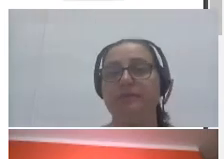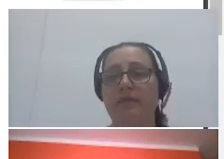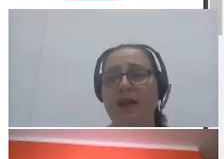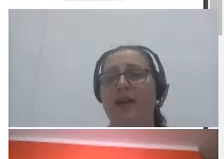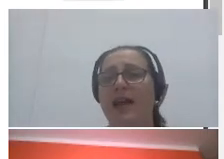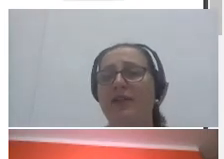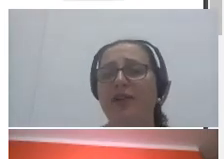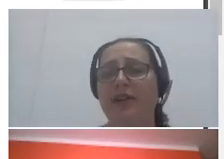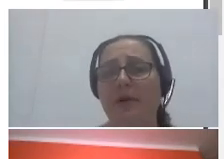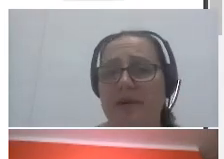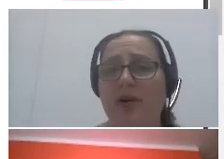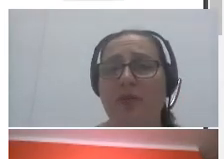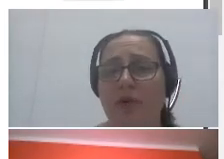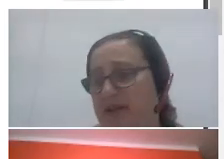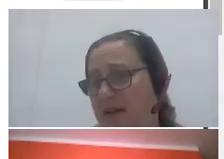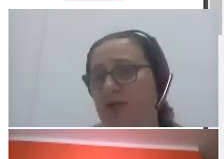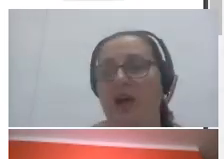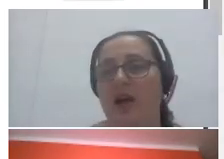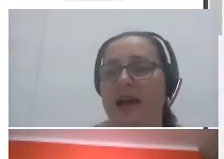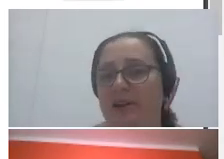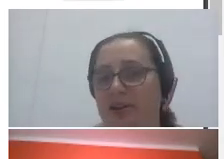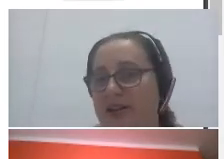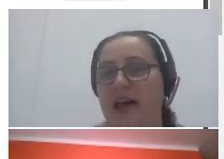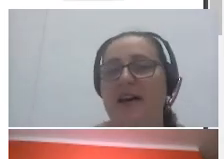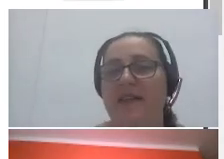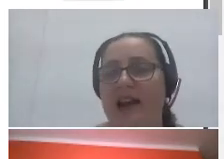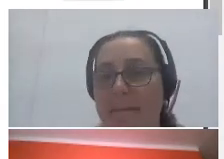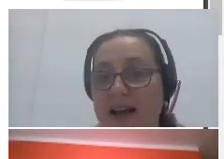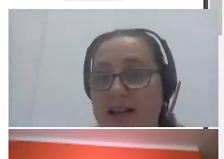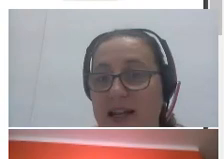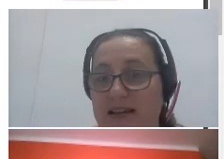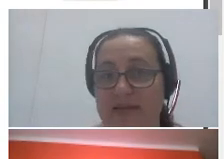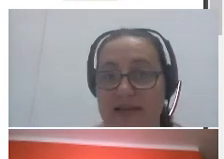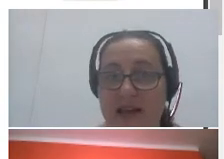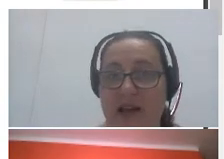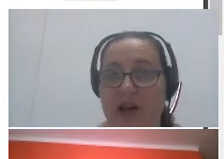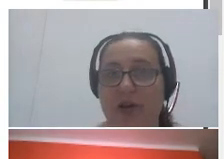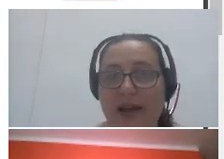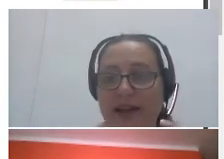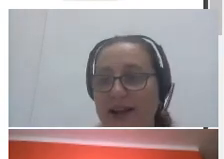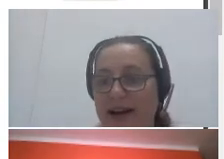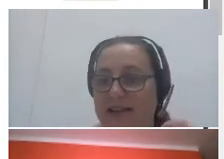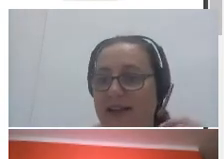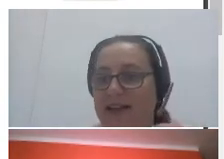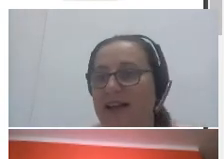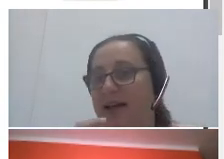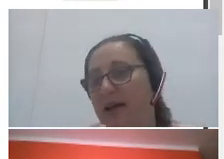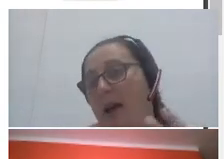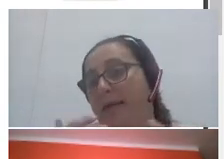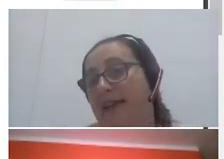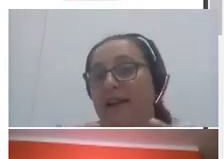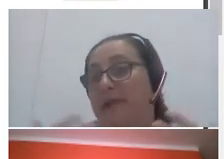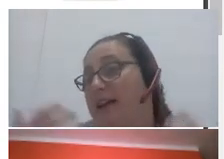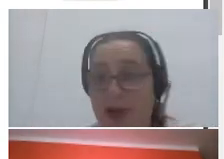piel, en donde vamos a ver, como decíamos, las vellosidades, las manchas, ¿sí? Todas estas características